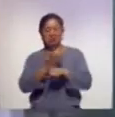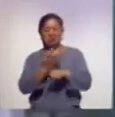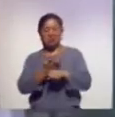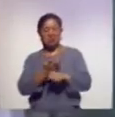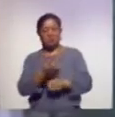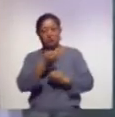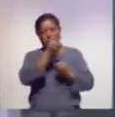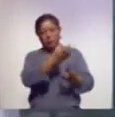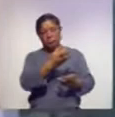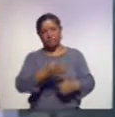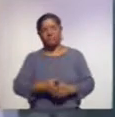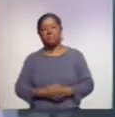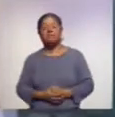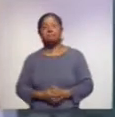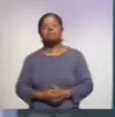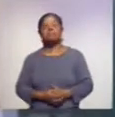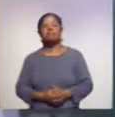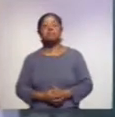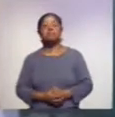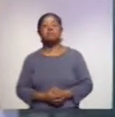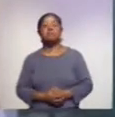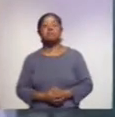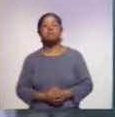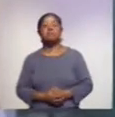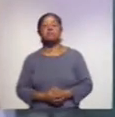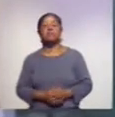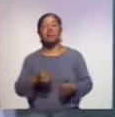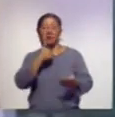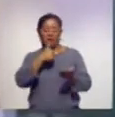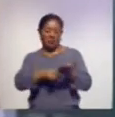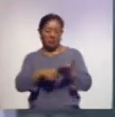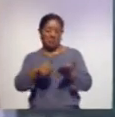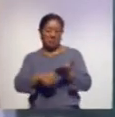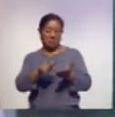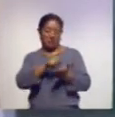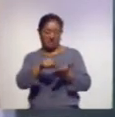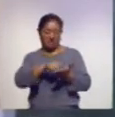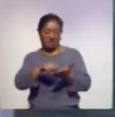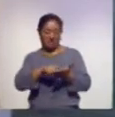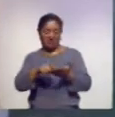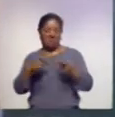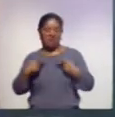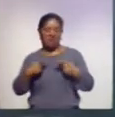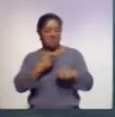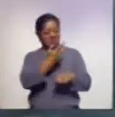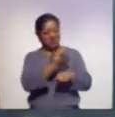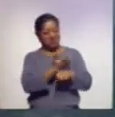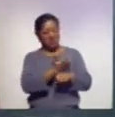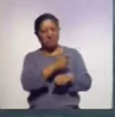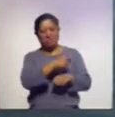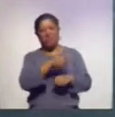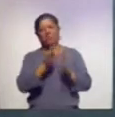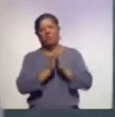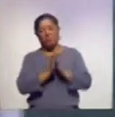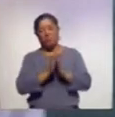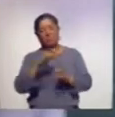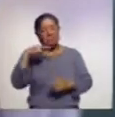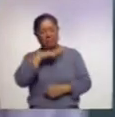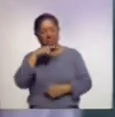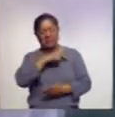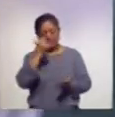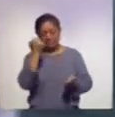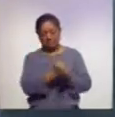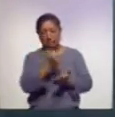El presidente Andrés Manuel López Obrador envió una carta a congresistas de Estados Unidos para que se apruebe lo más pronto posible el